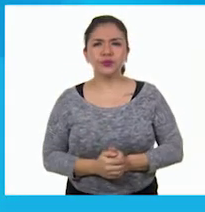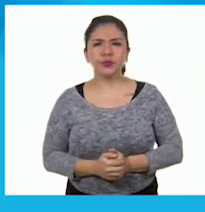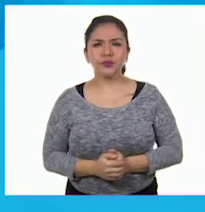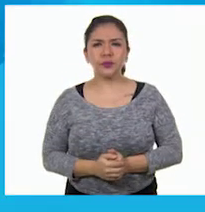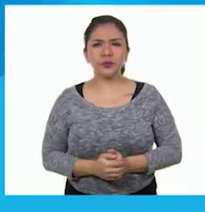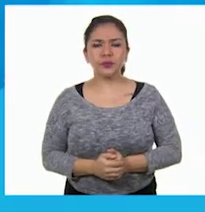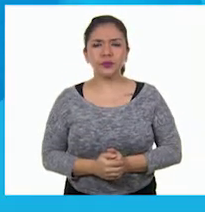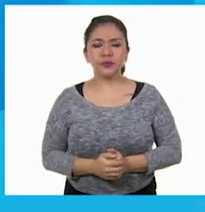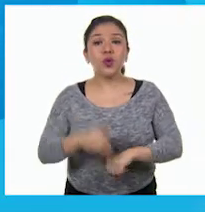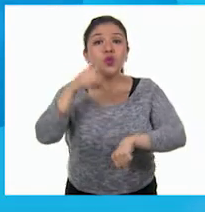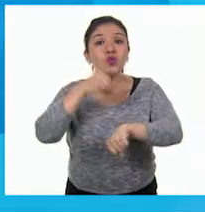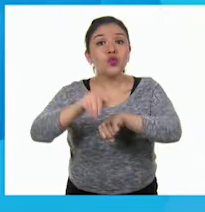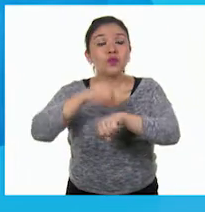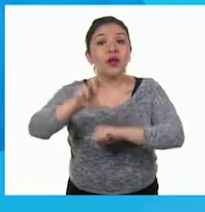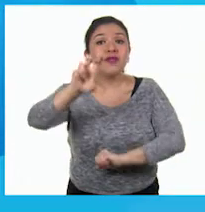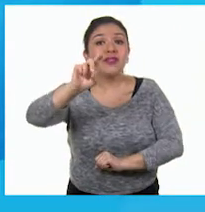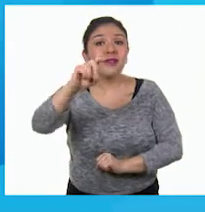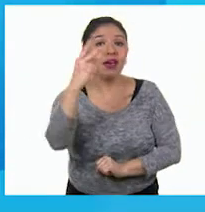página...